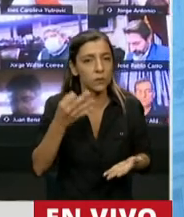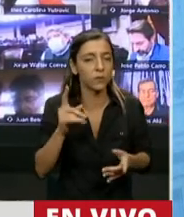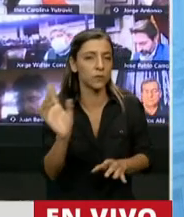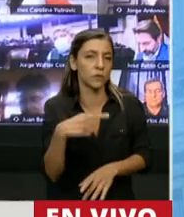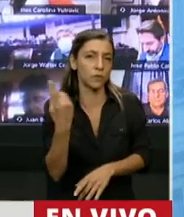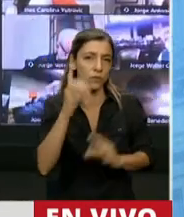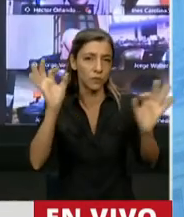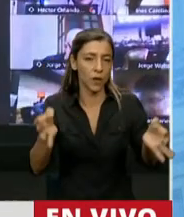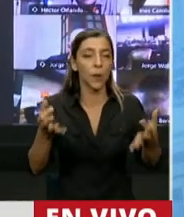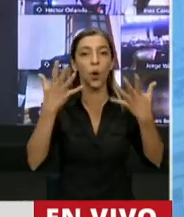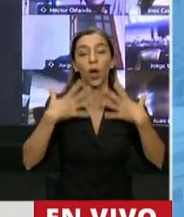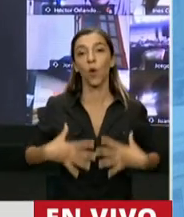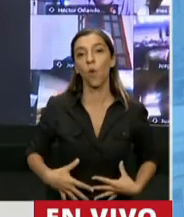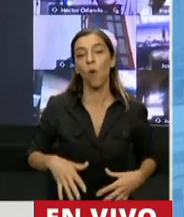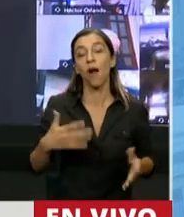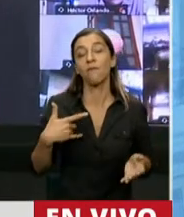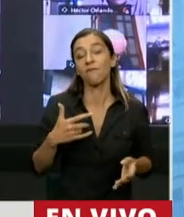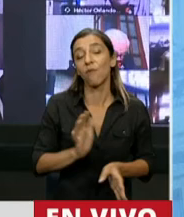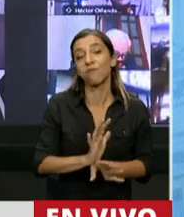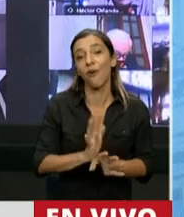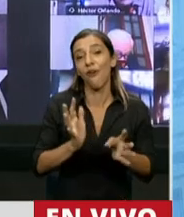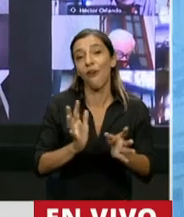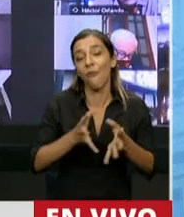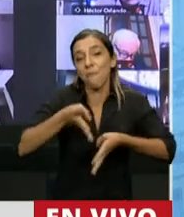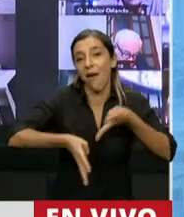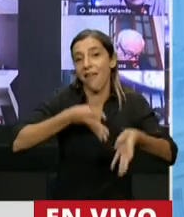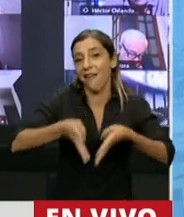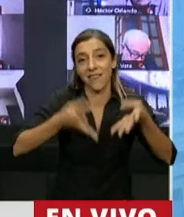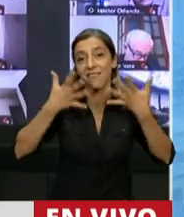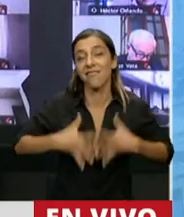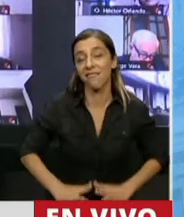veces le damos a la genética,